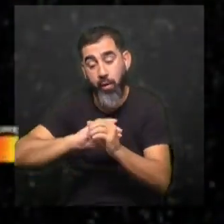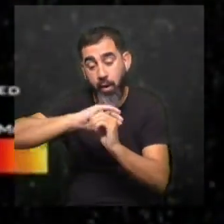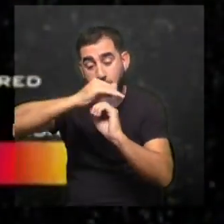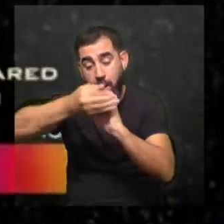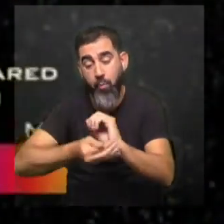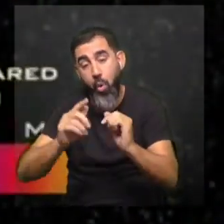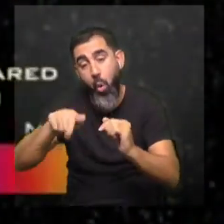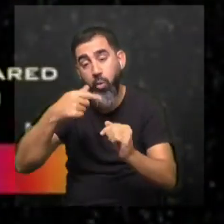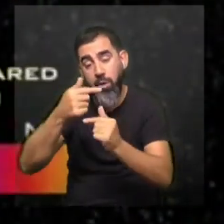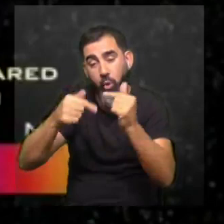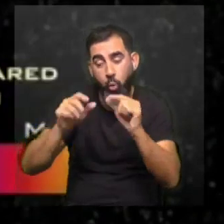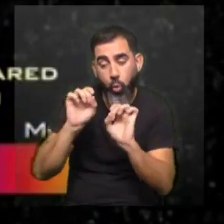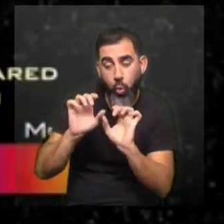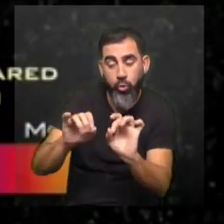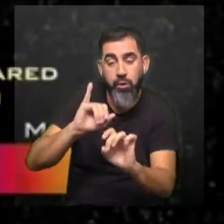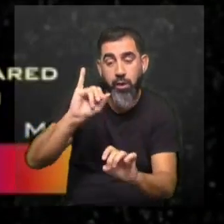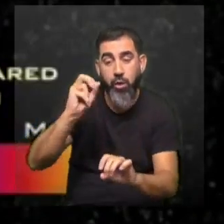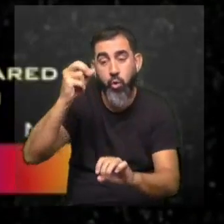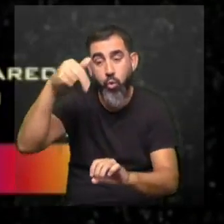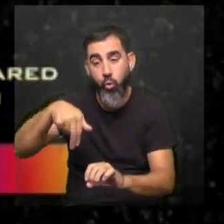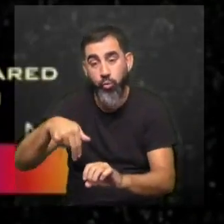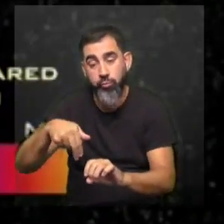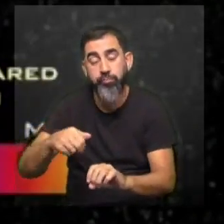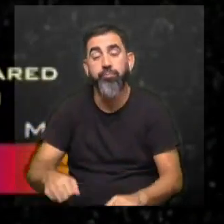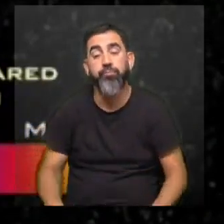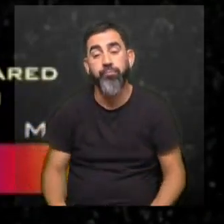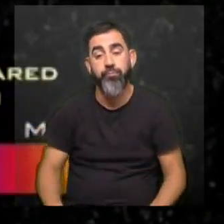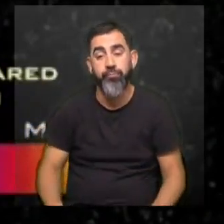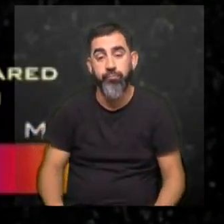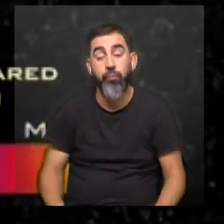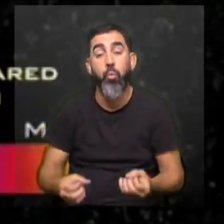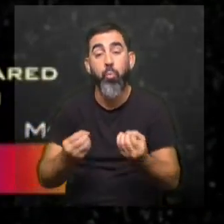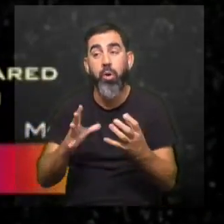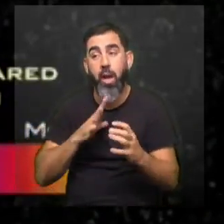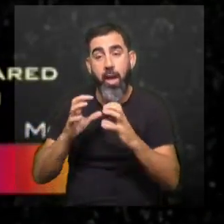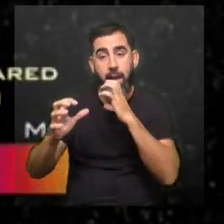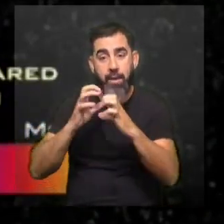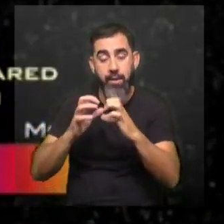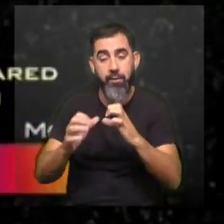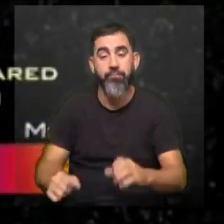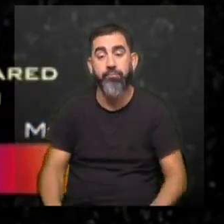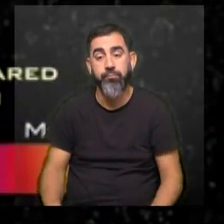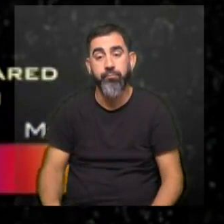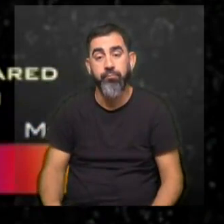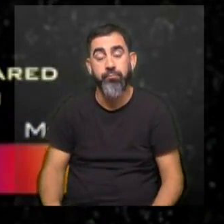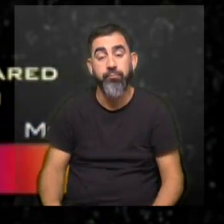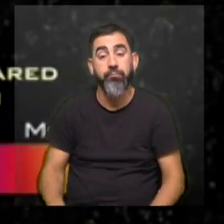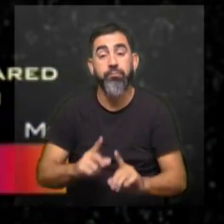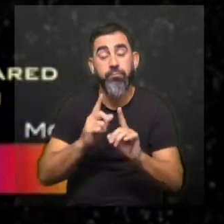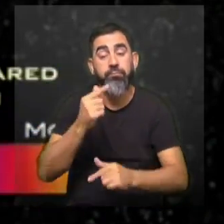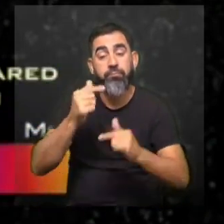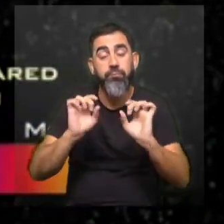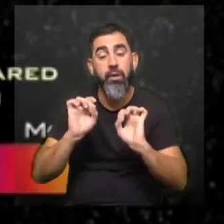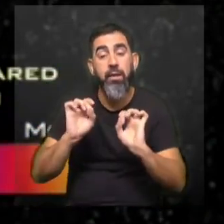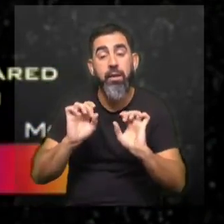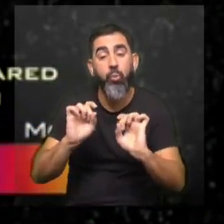generan otras partículas que son ionizantes porque vienen con muchísima energía, ¿sí? Y están todos los elementos